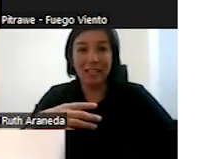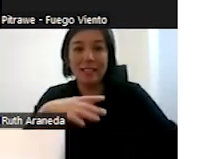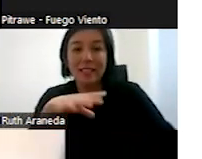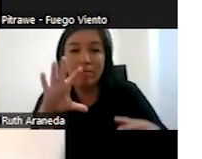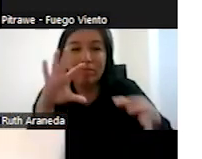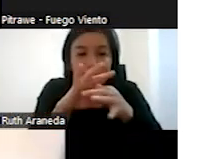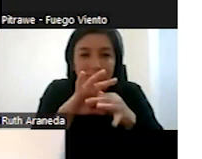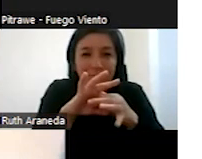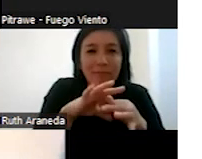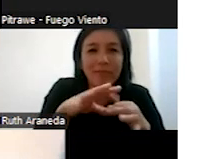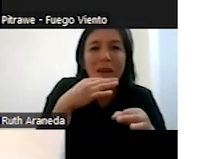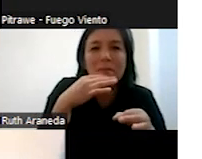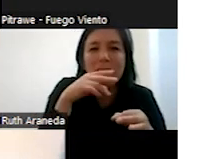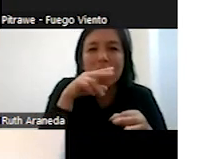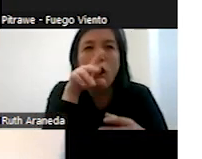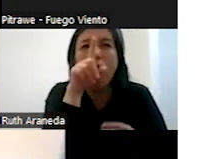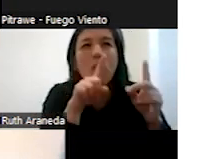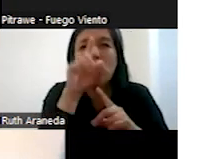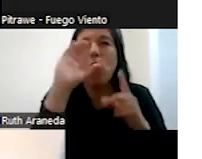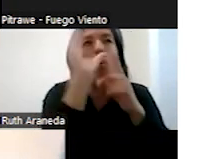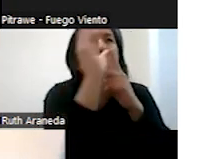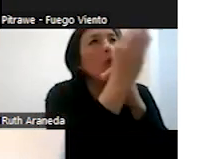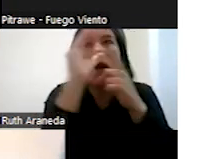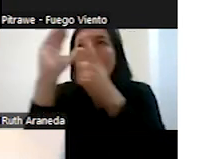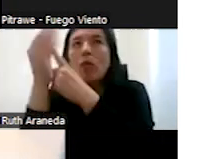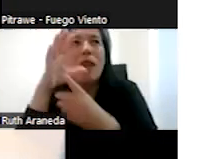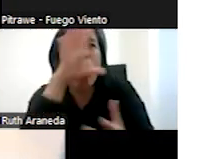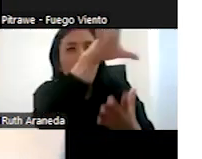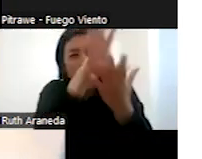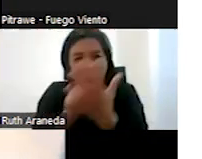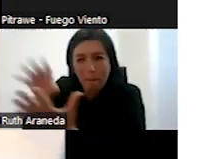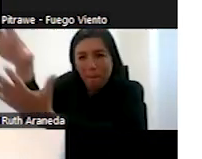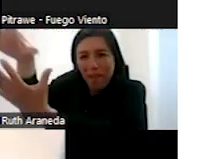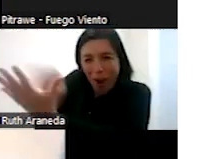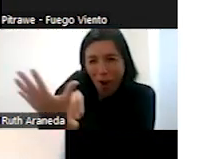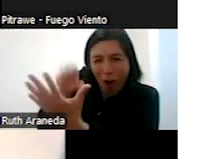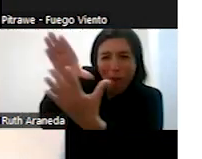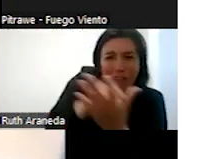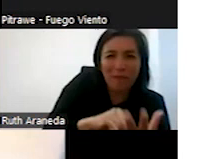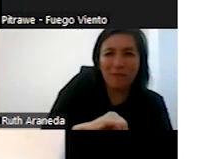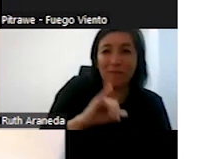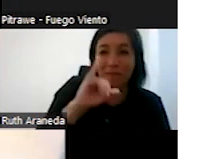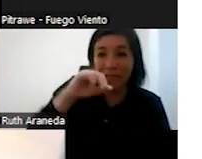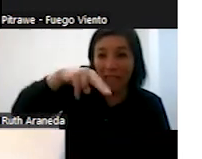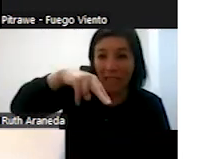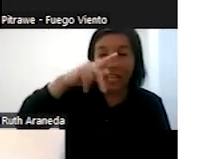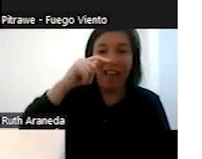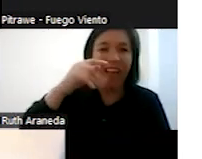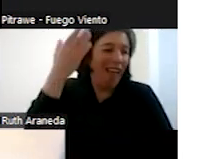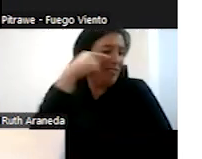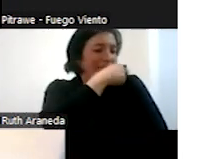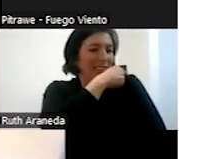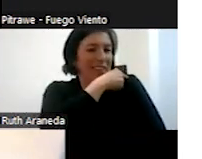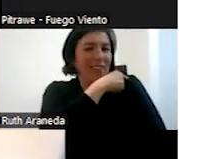hubo una asimilación cultural en un tiempo con el Inca, porque el Inca trasladó gente del norte chico para acá.